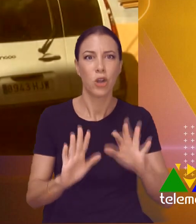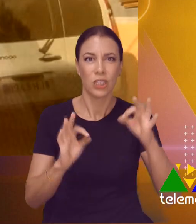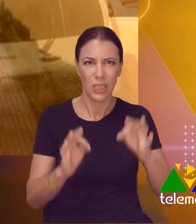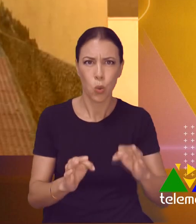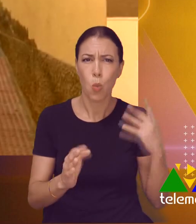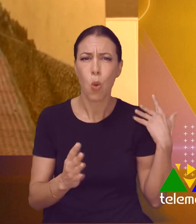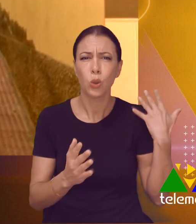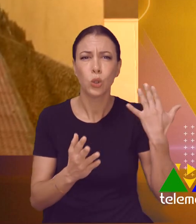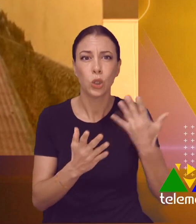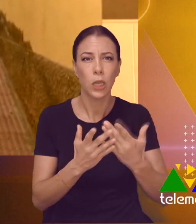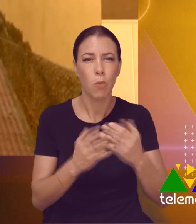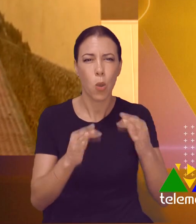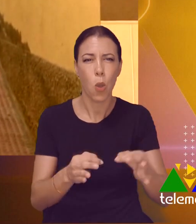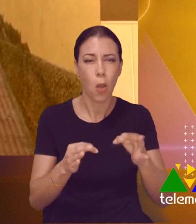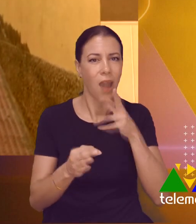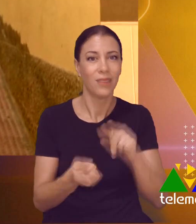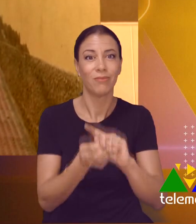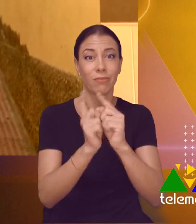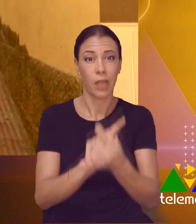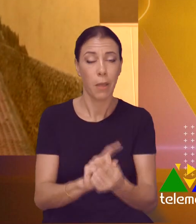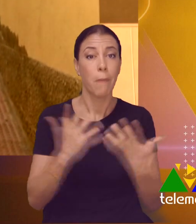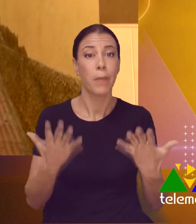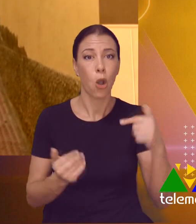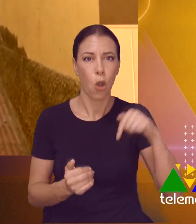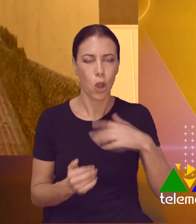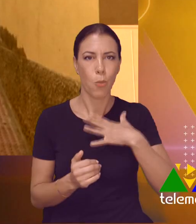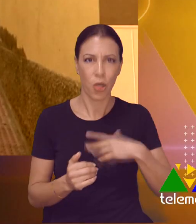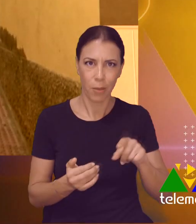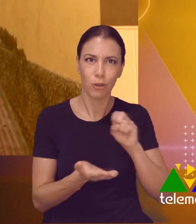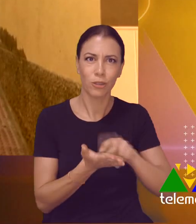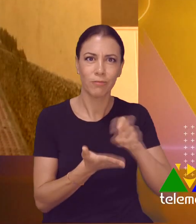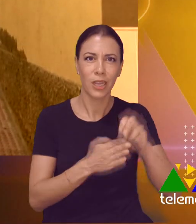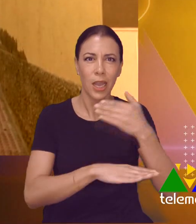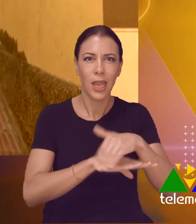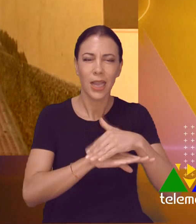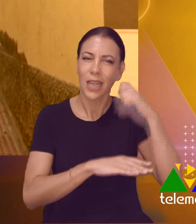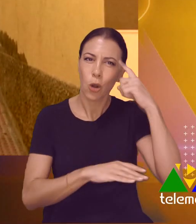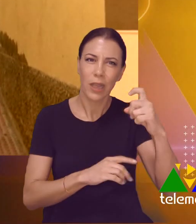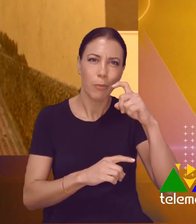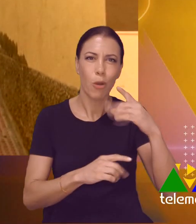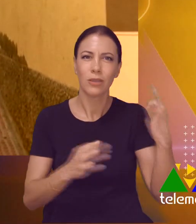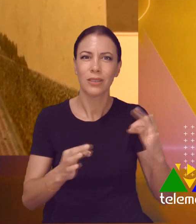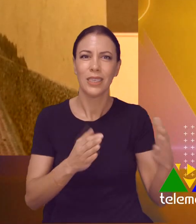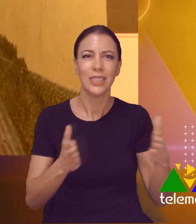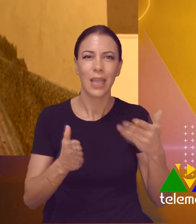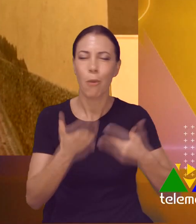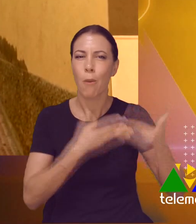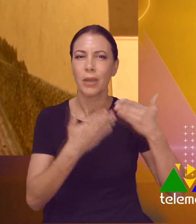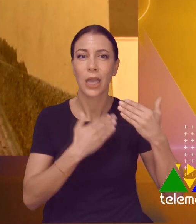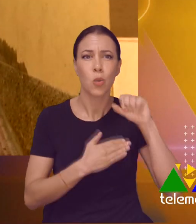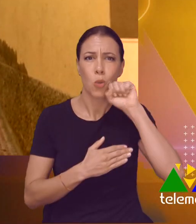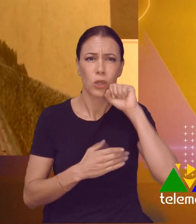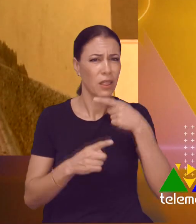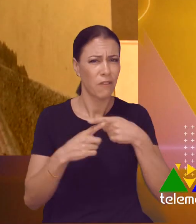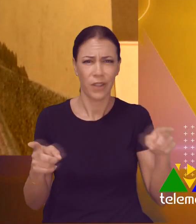mucho tiempo, pero aún hoy podemos recorrer sus calles que nos evocan tiempos pasados y un Motril